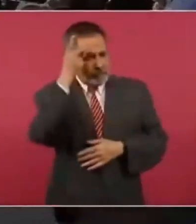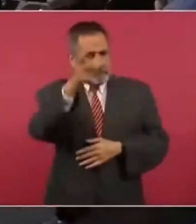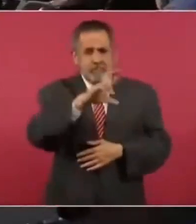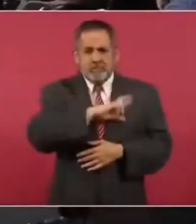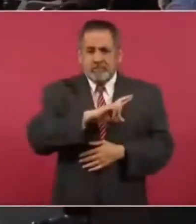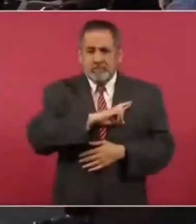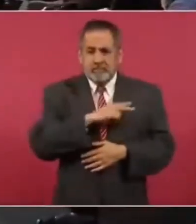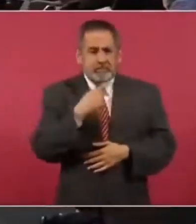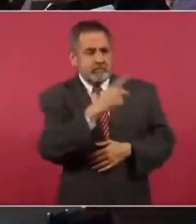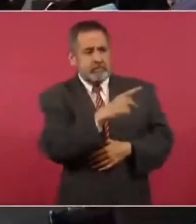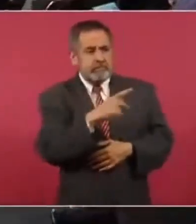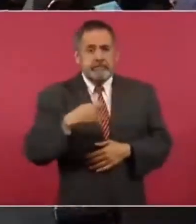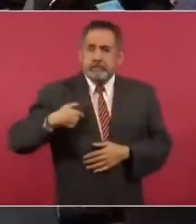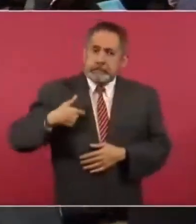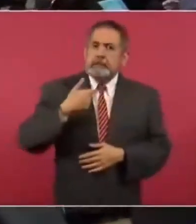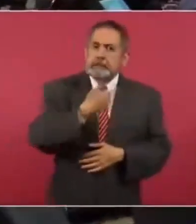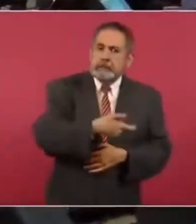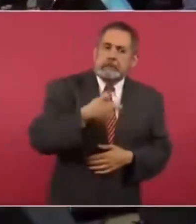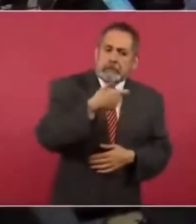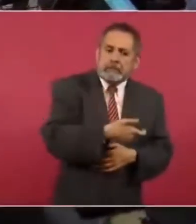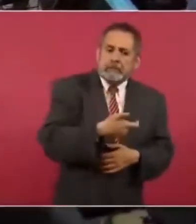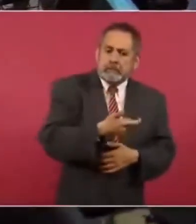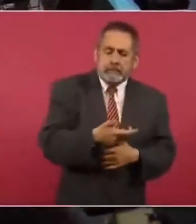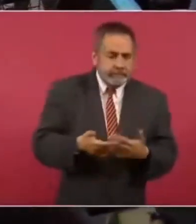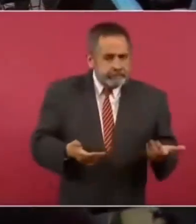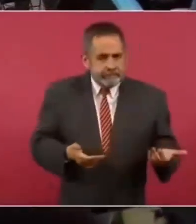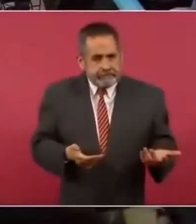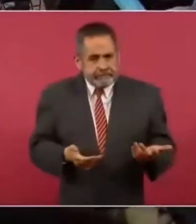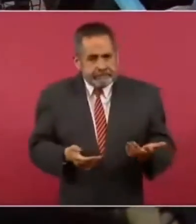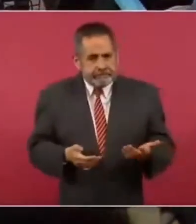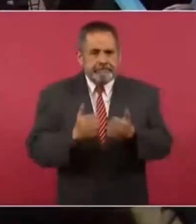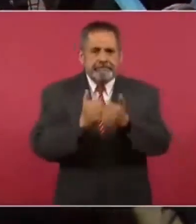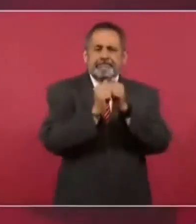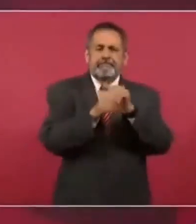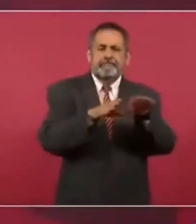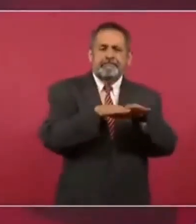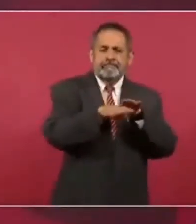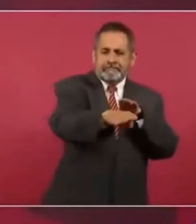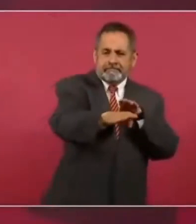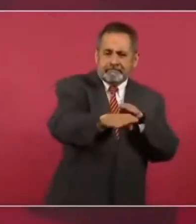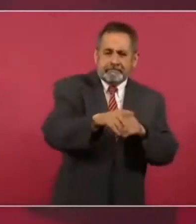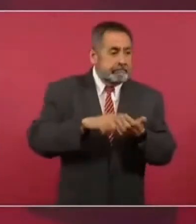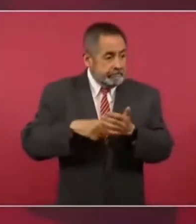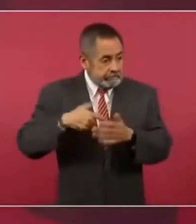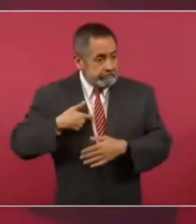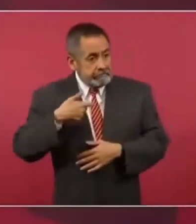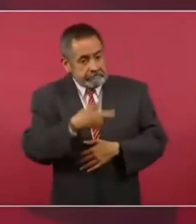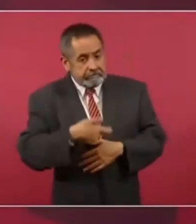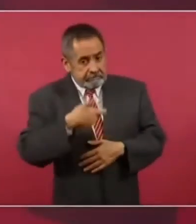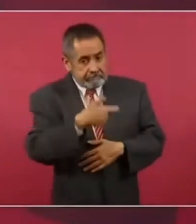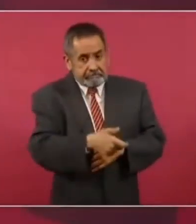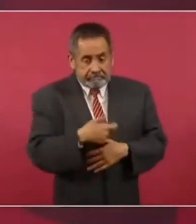el mantenimiento de las carreteras.